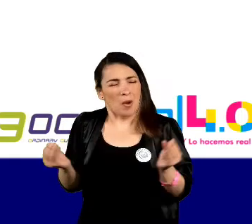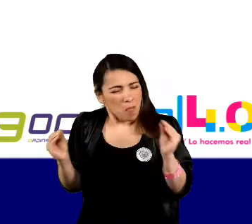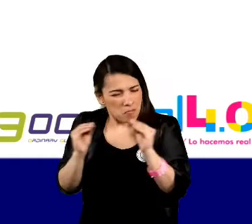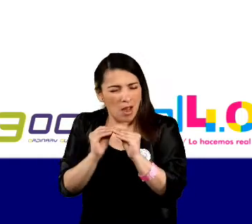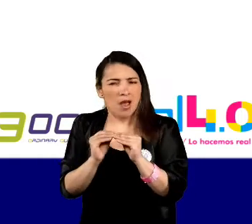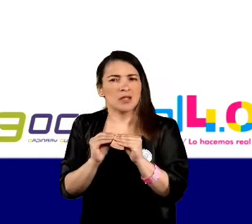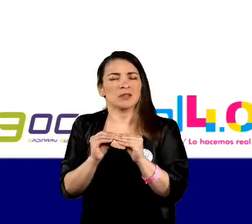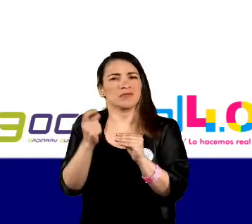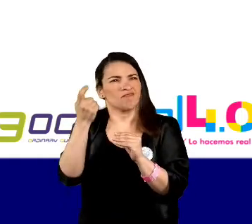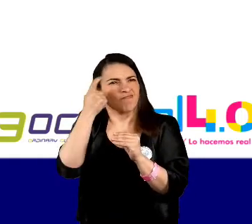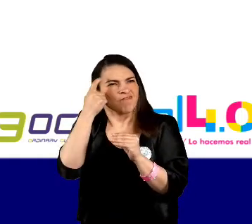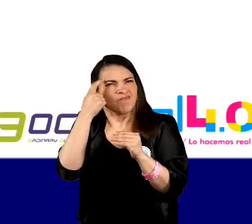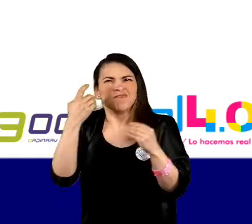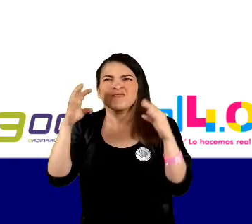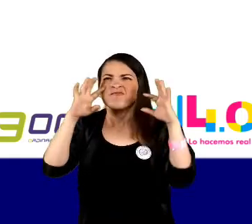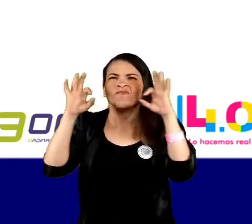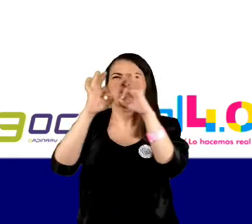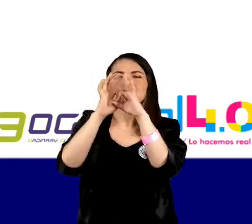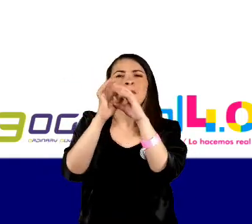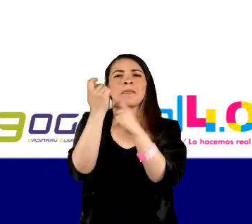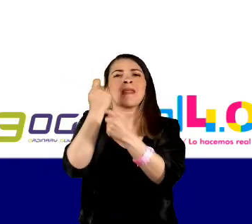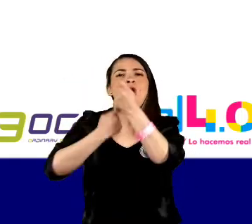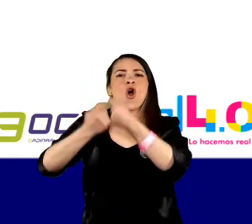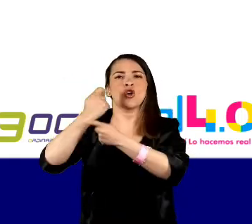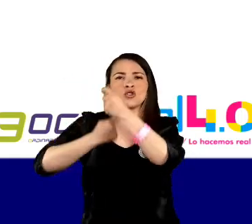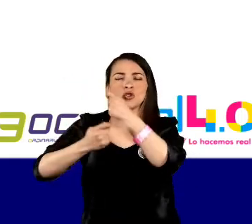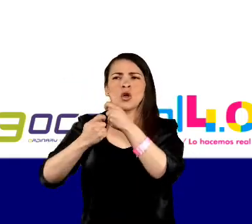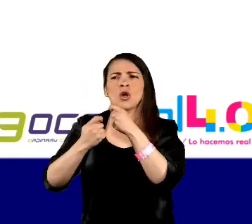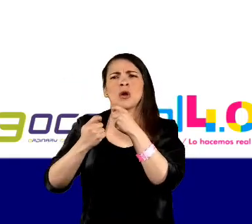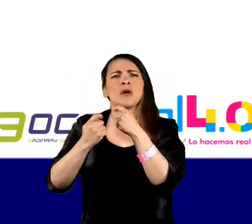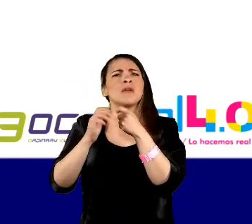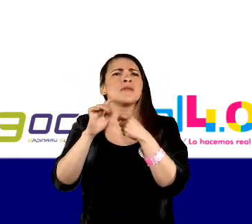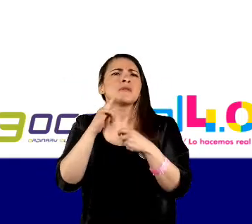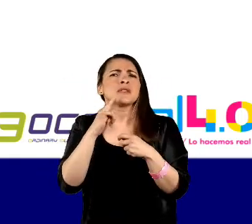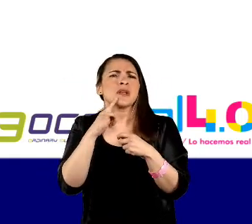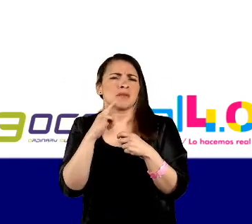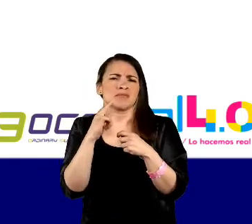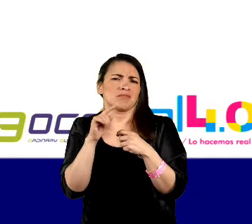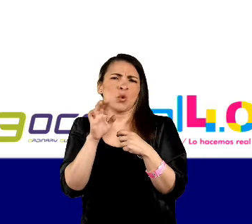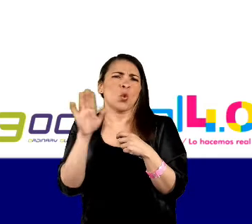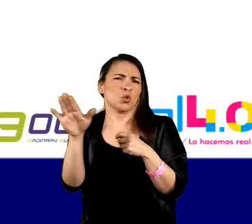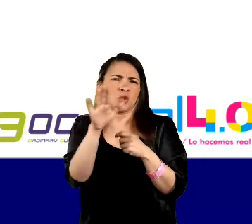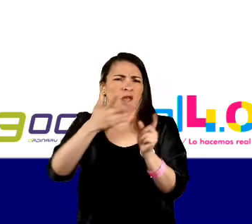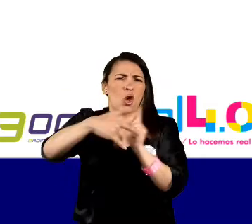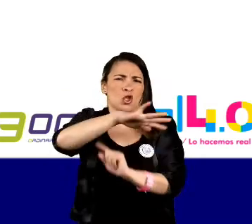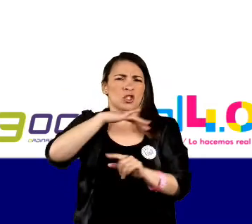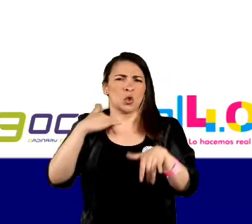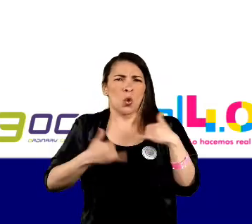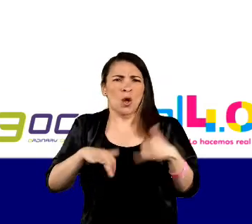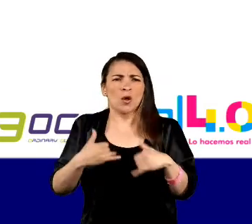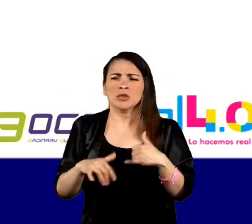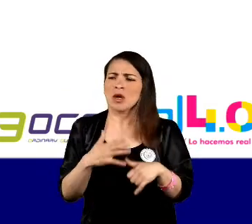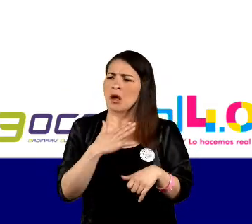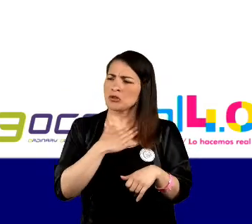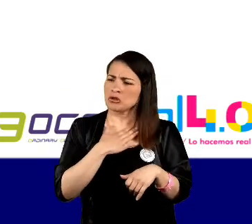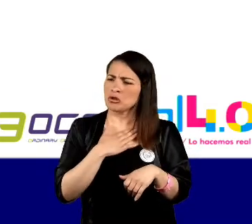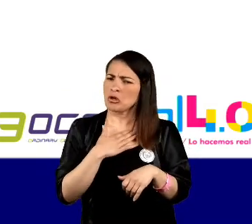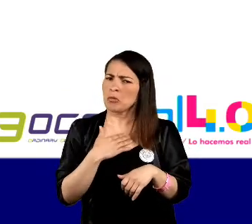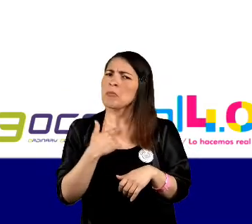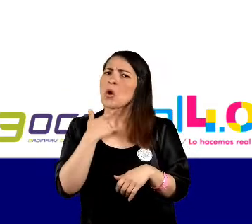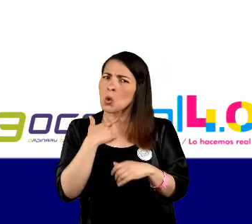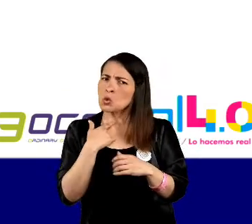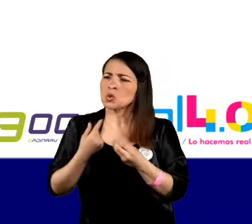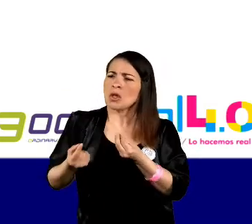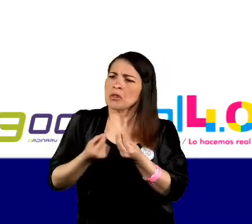la mayoría como dije el comienzo entra porque se junta con un amigo una amiga que es artista o programador y que le gusta